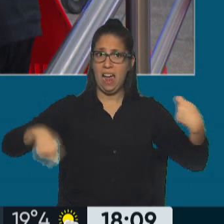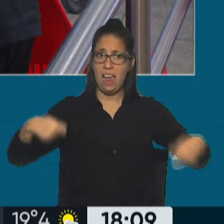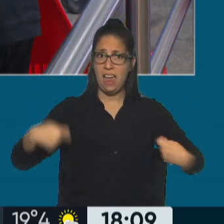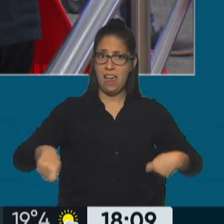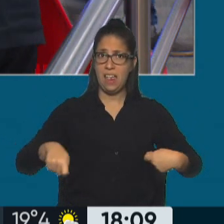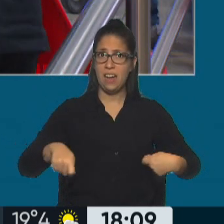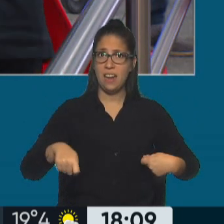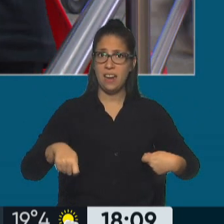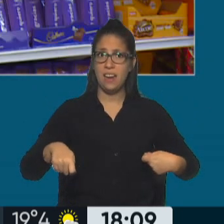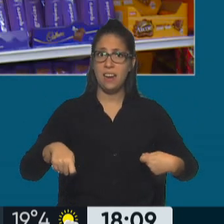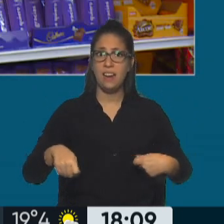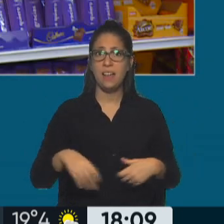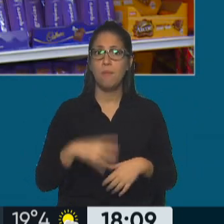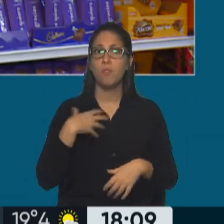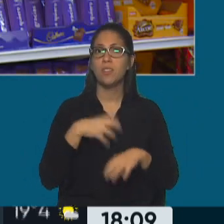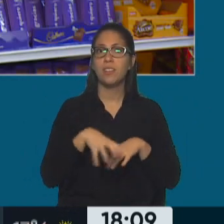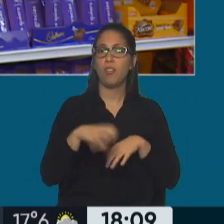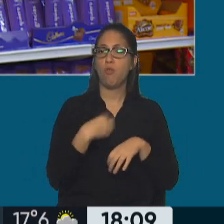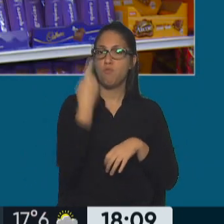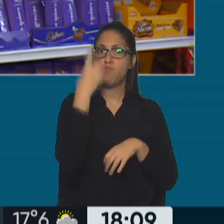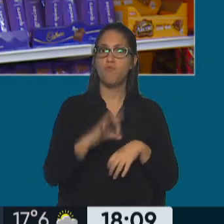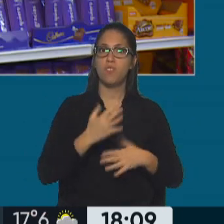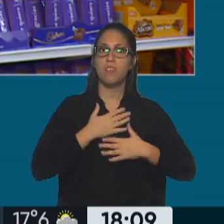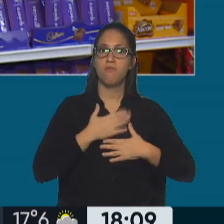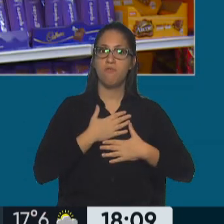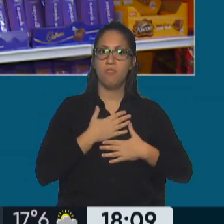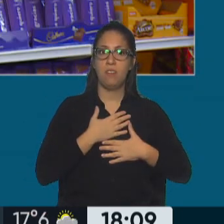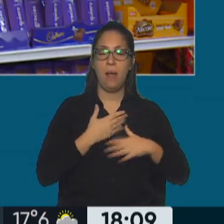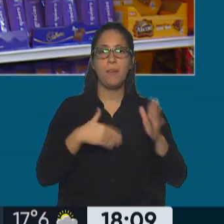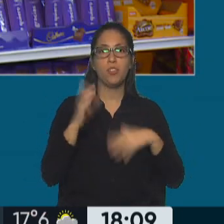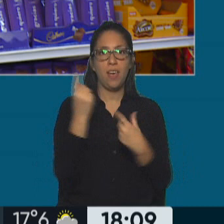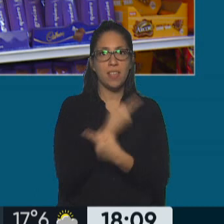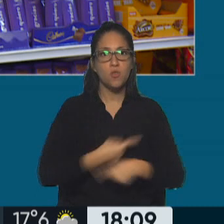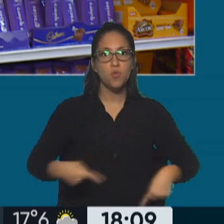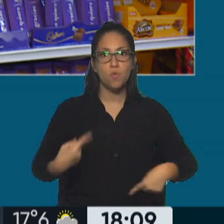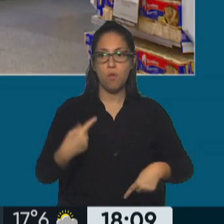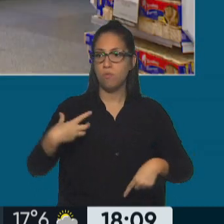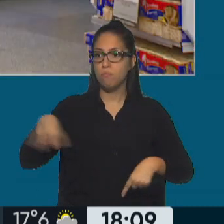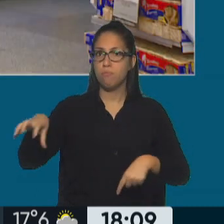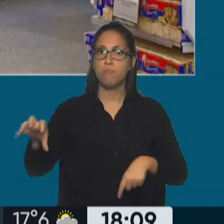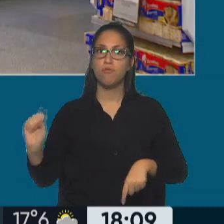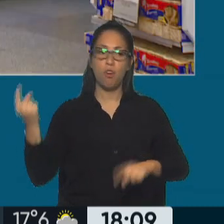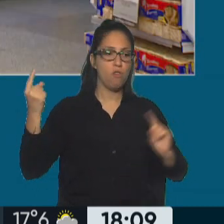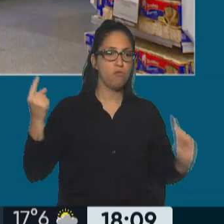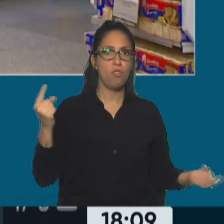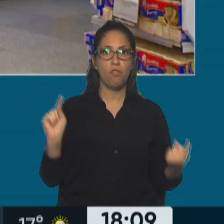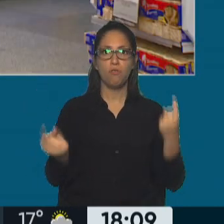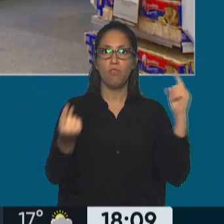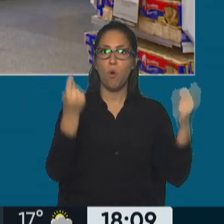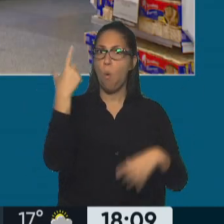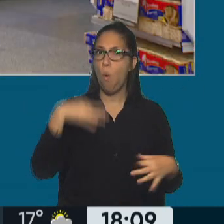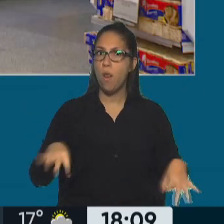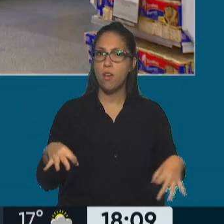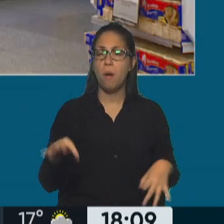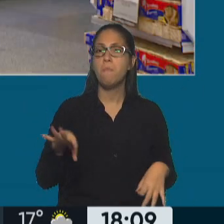vender menos porque son sectores monopólicos, y la mayoría de los insumos en este país son monopólicos, van a aumentar precios hasta por